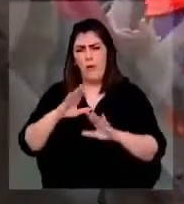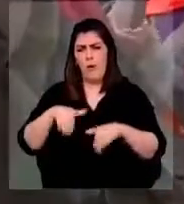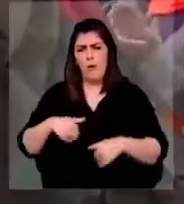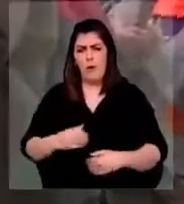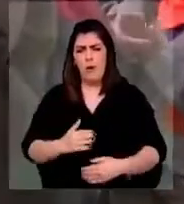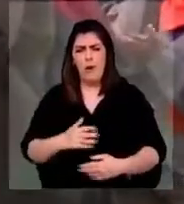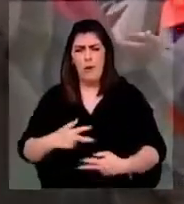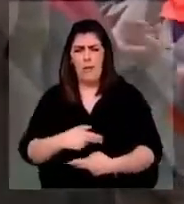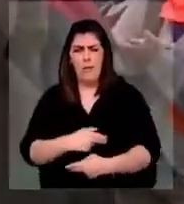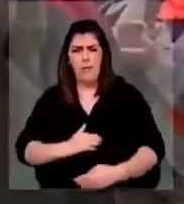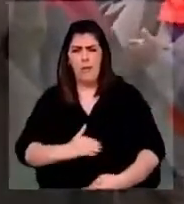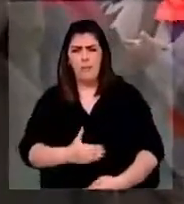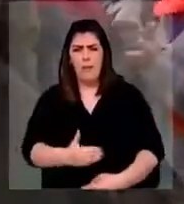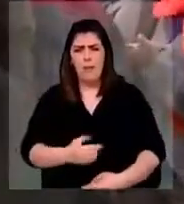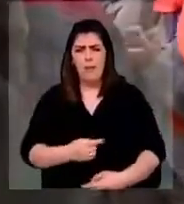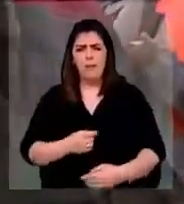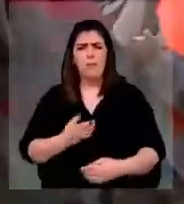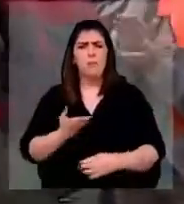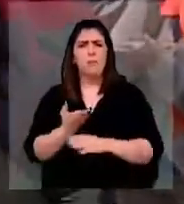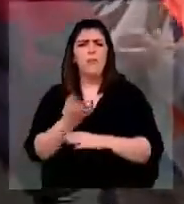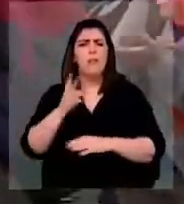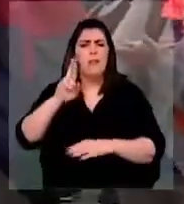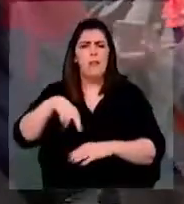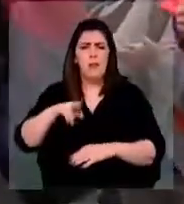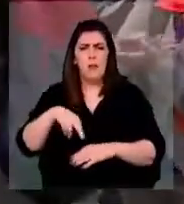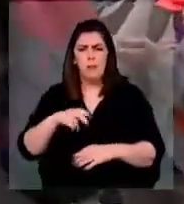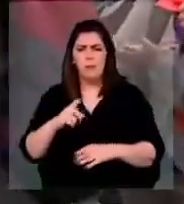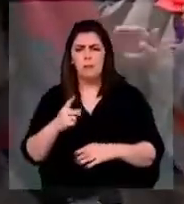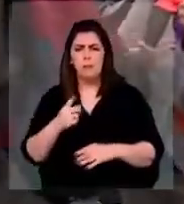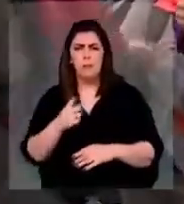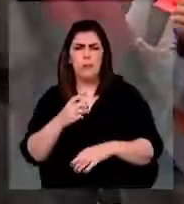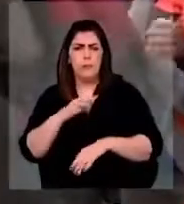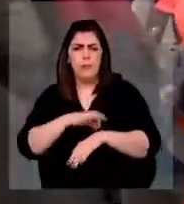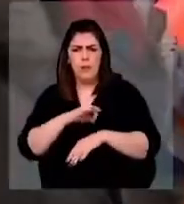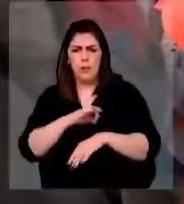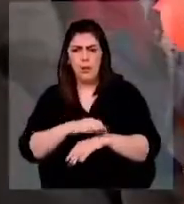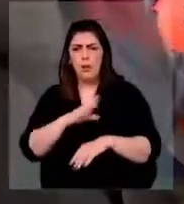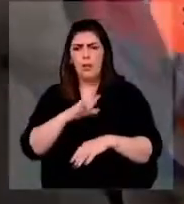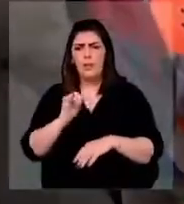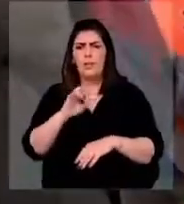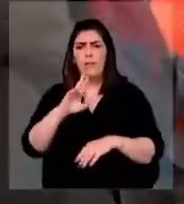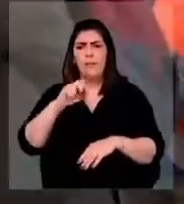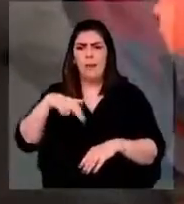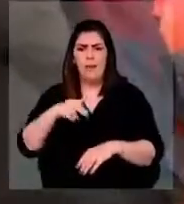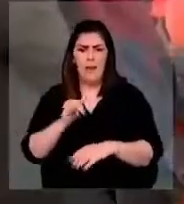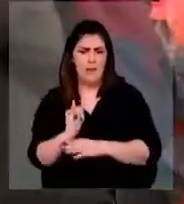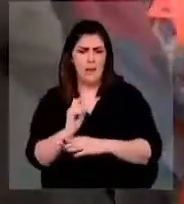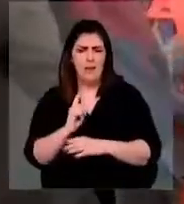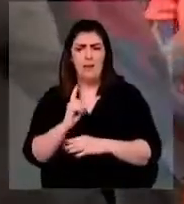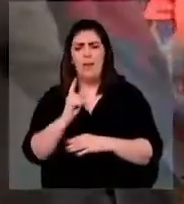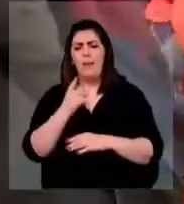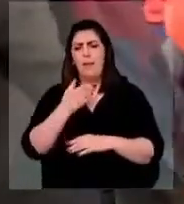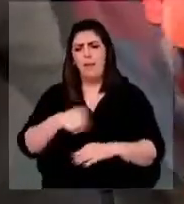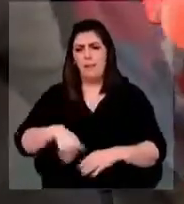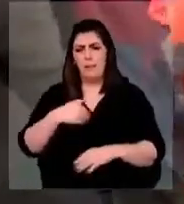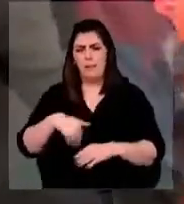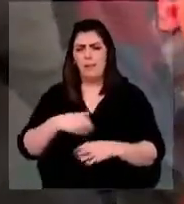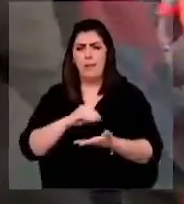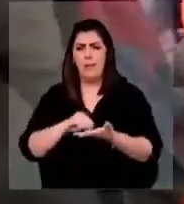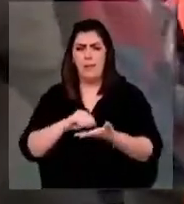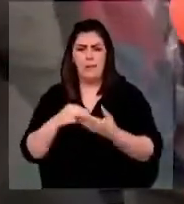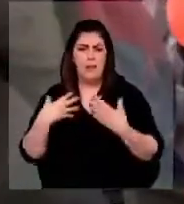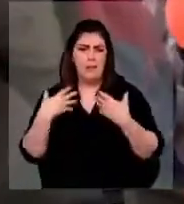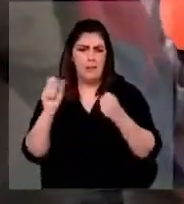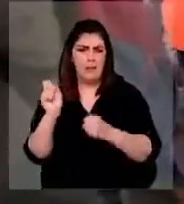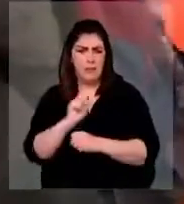lugar, piden y exigen la renuncia del presidente de AS, el doctor Leonardo Cipriani. ¿Qué nos motiva puntualmente a estos dos reclamos que